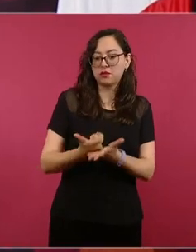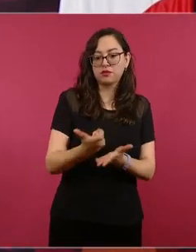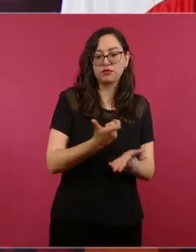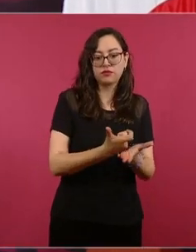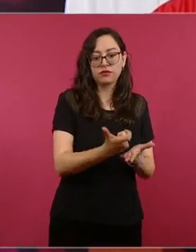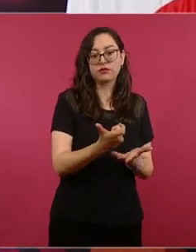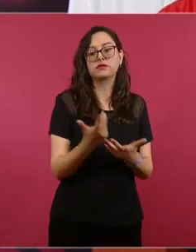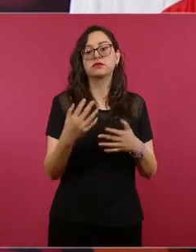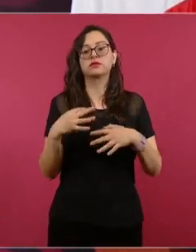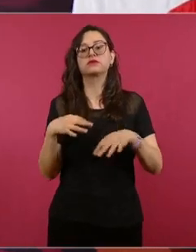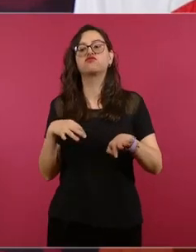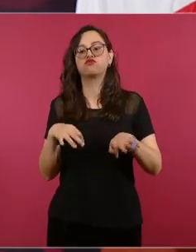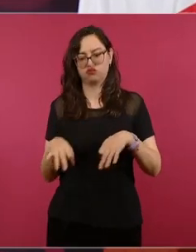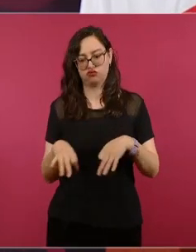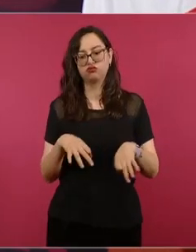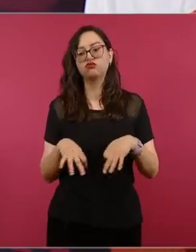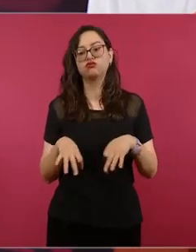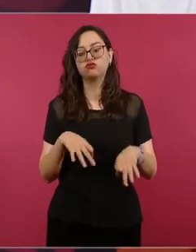política laboral,